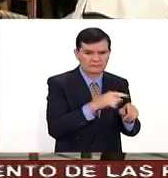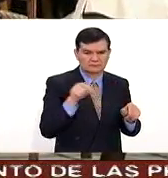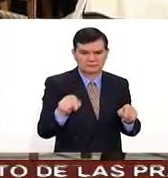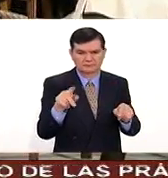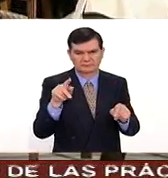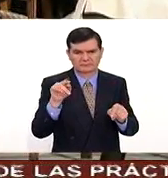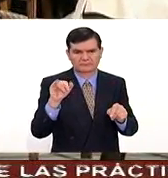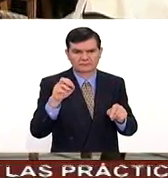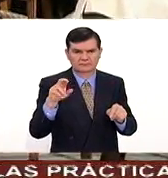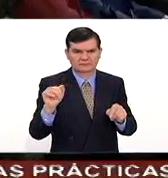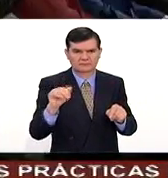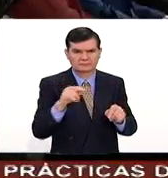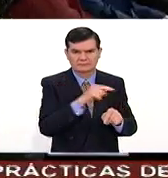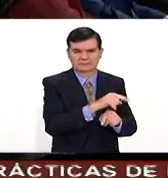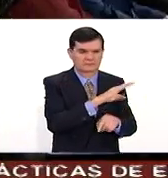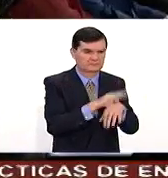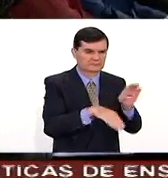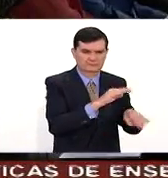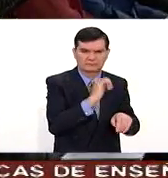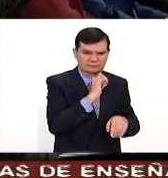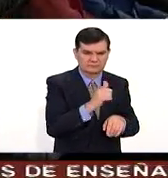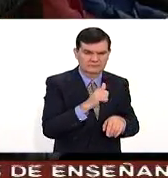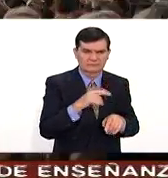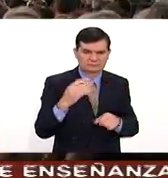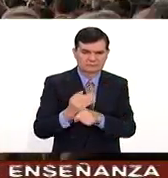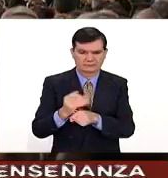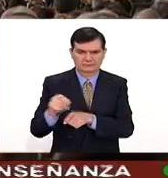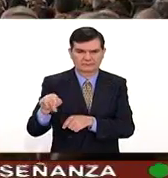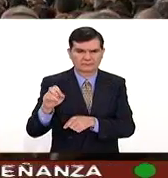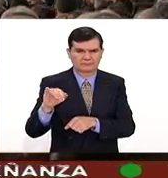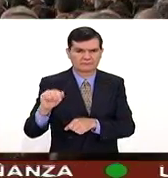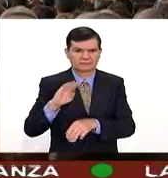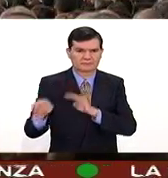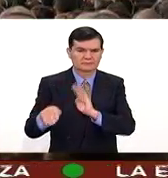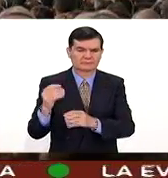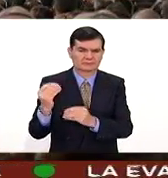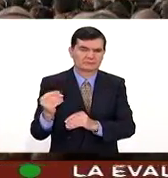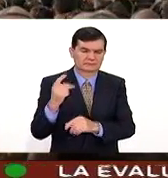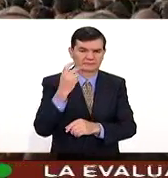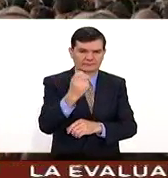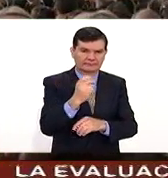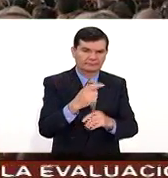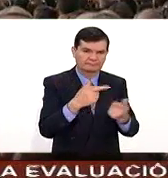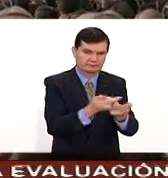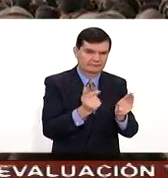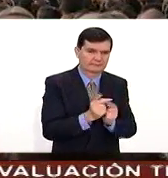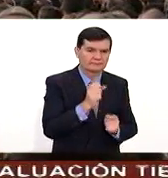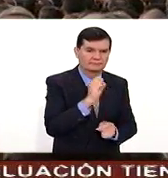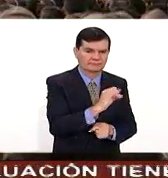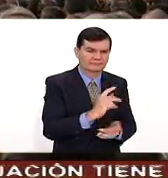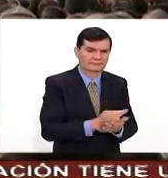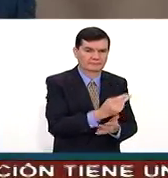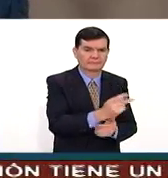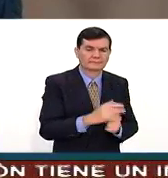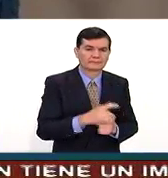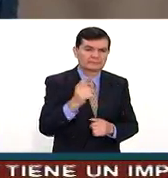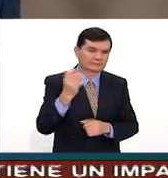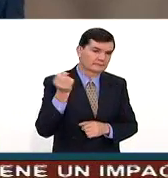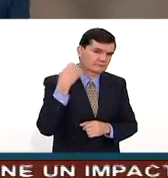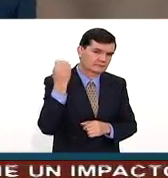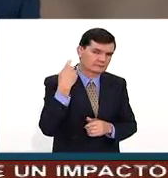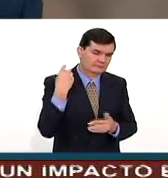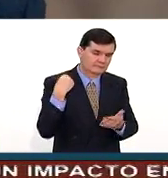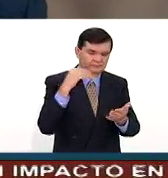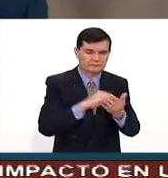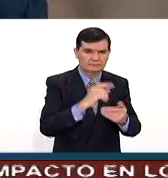se derramó sangre como se está viviendo. Entonces, ese es el mérito de este grupo. Durante el discurso